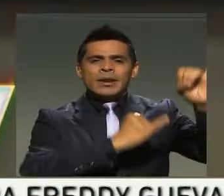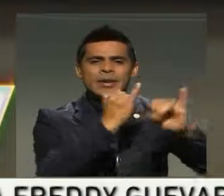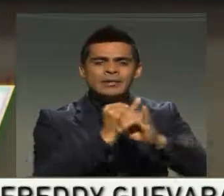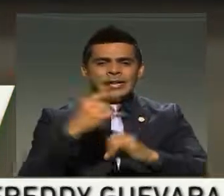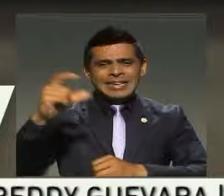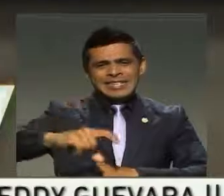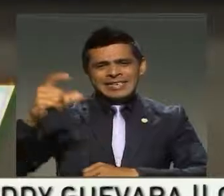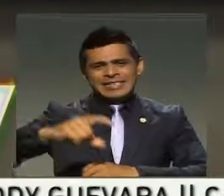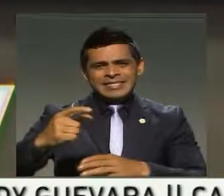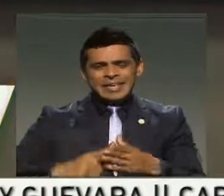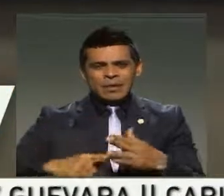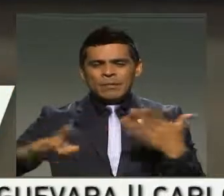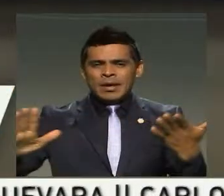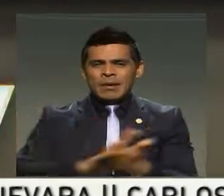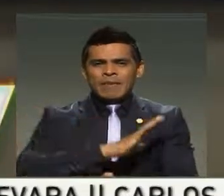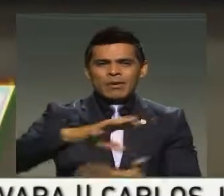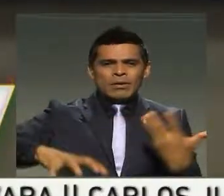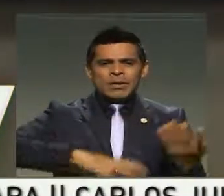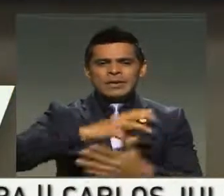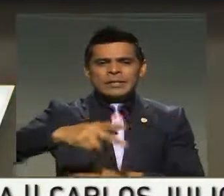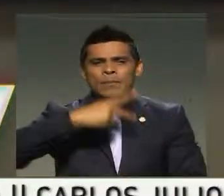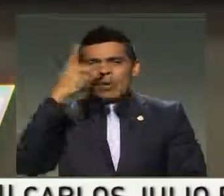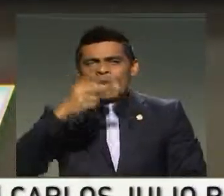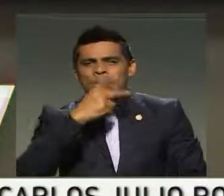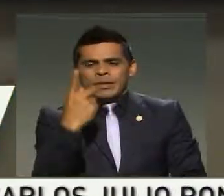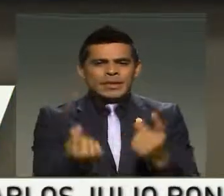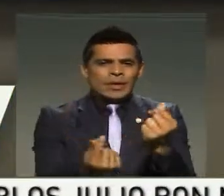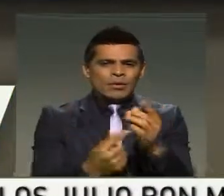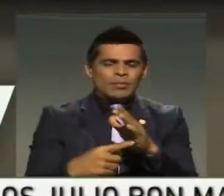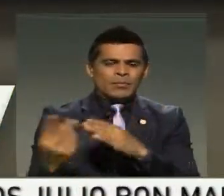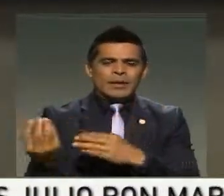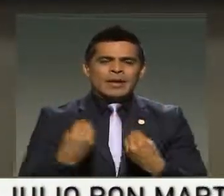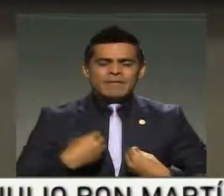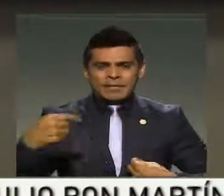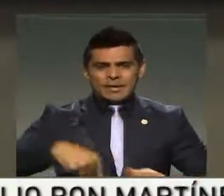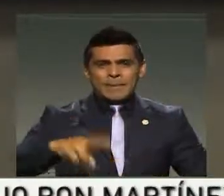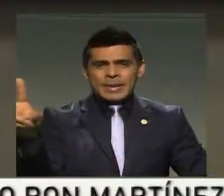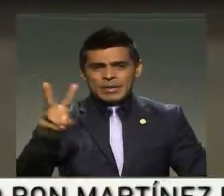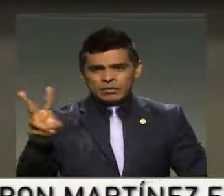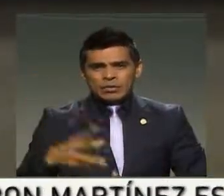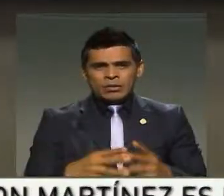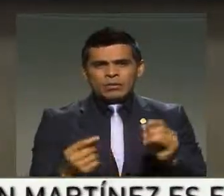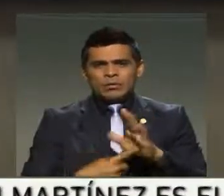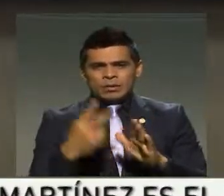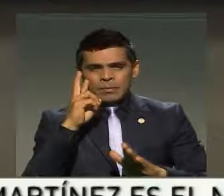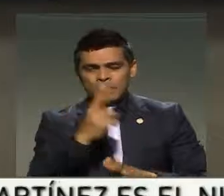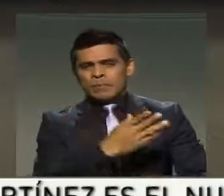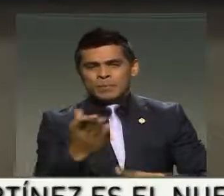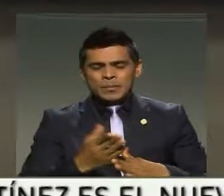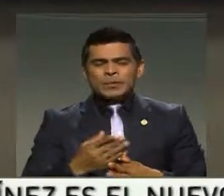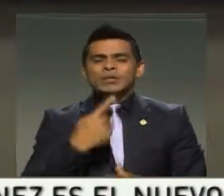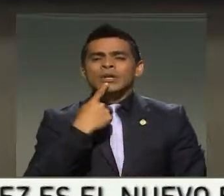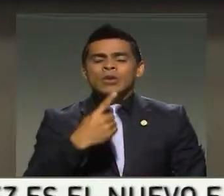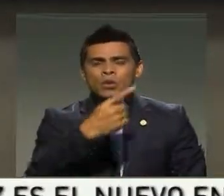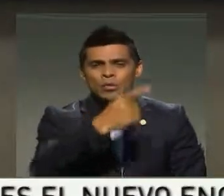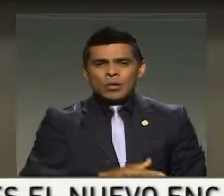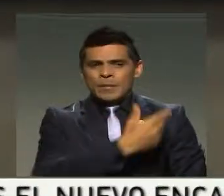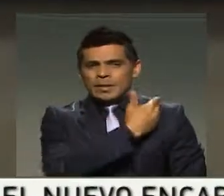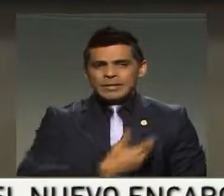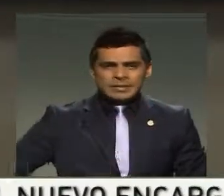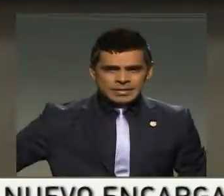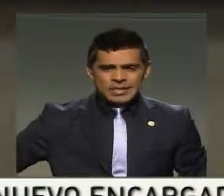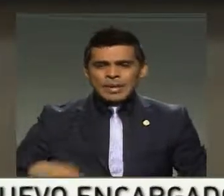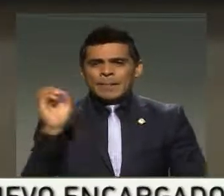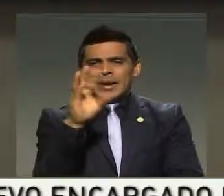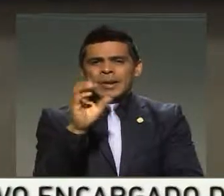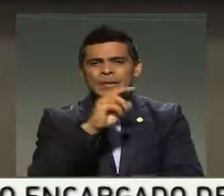necesario para lograr salir de la crisis política y económica que vive la Venezuela o que vive Venezuela. Así lo considera el presidente del